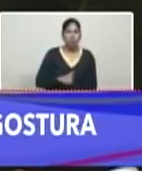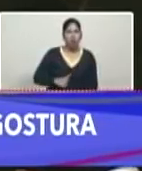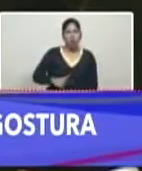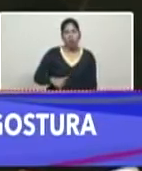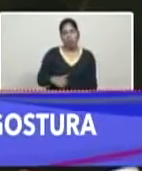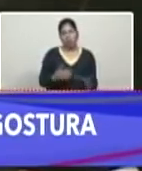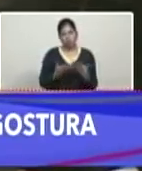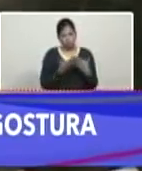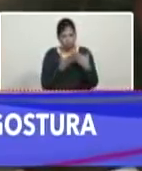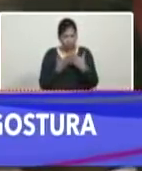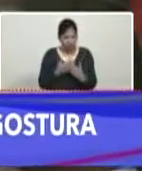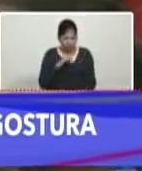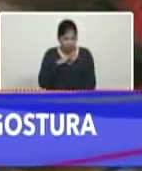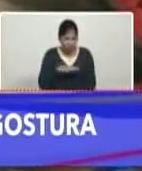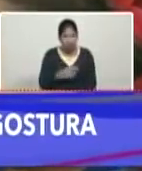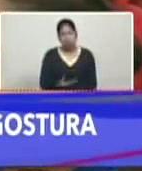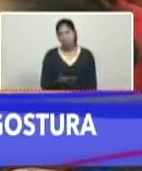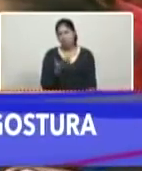orgulloso.